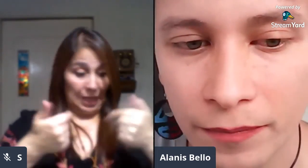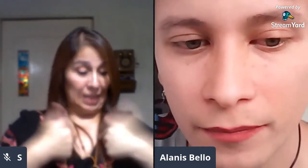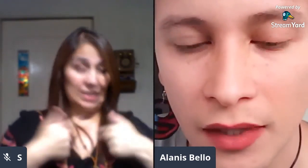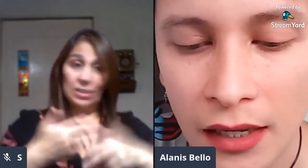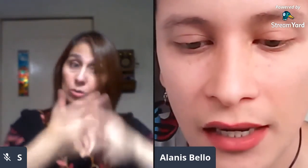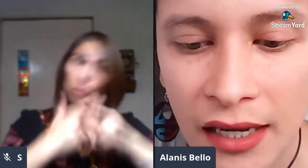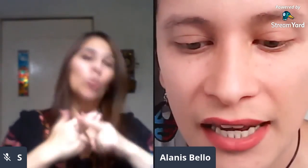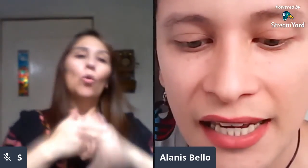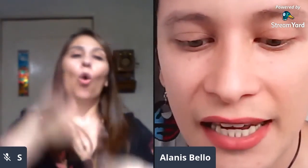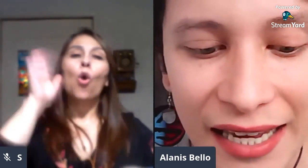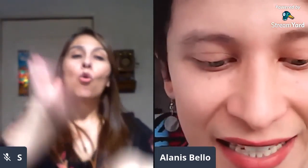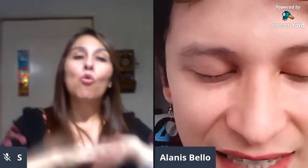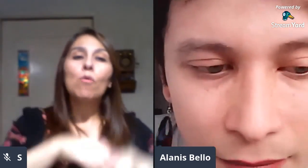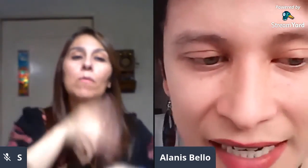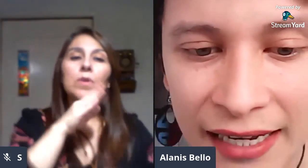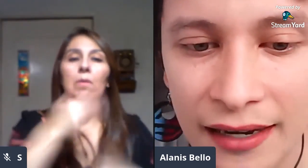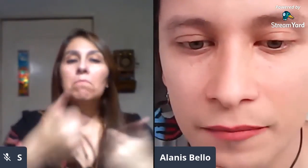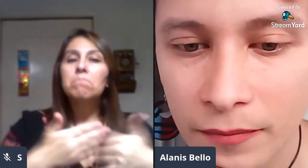culpa. Y esta manera